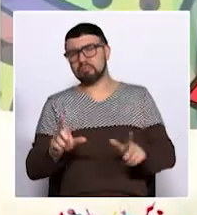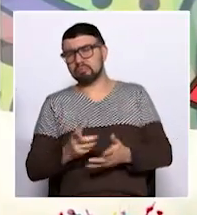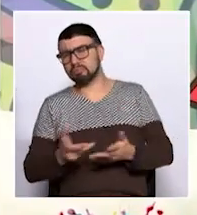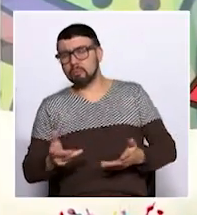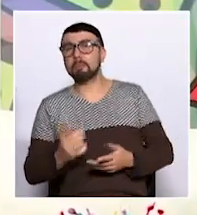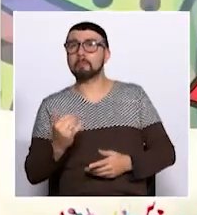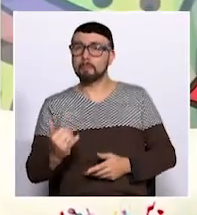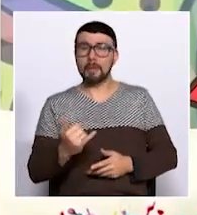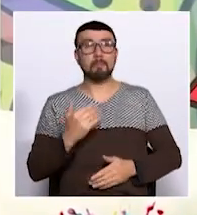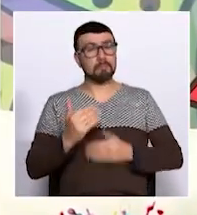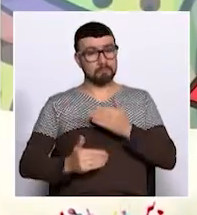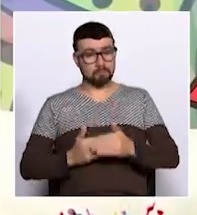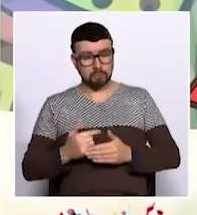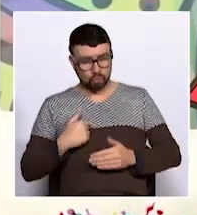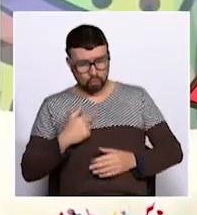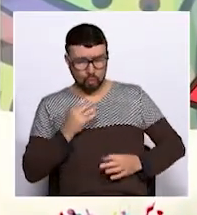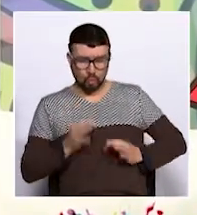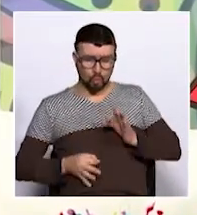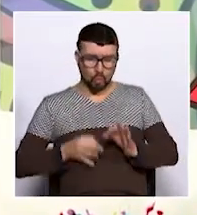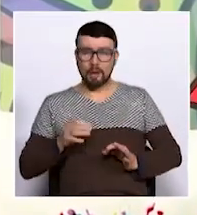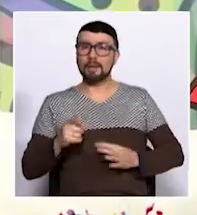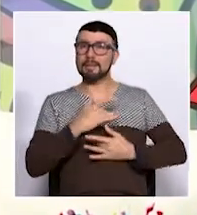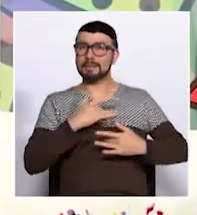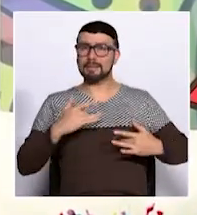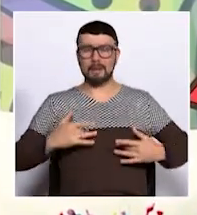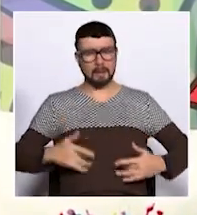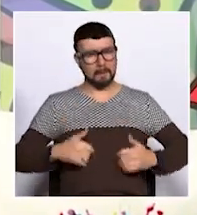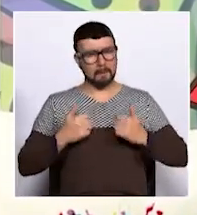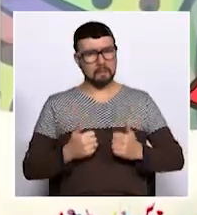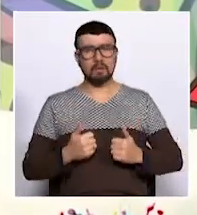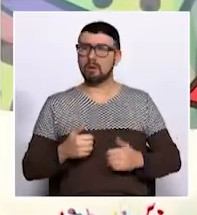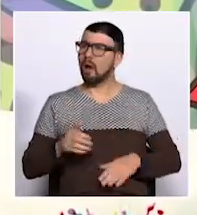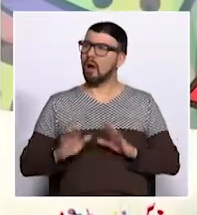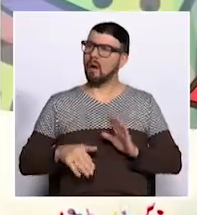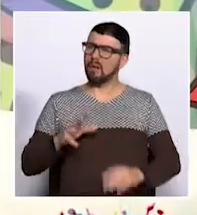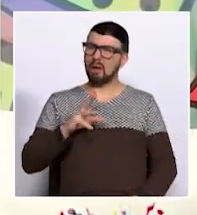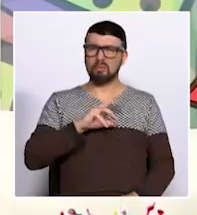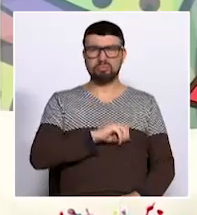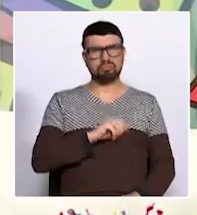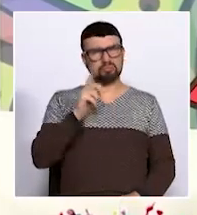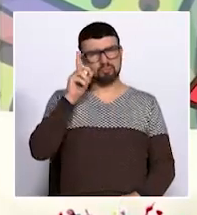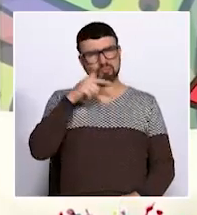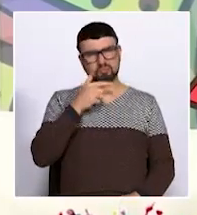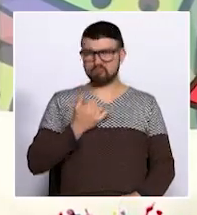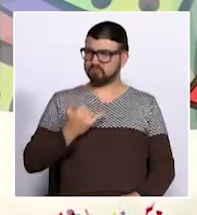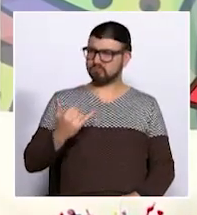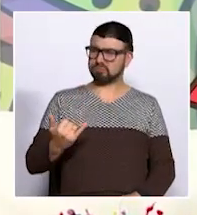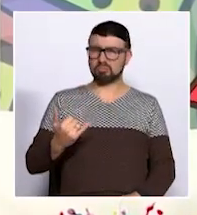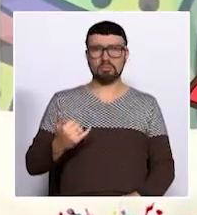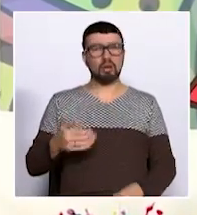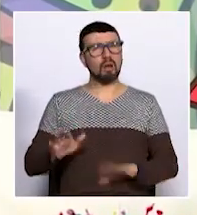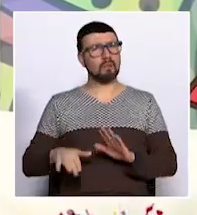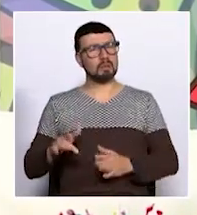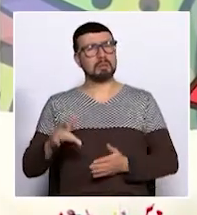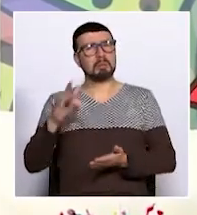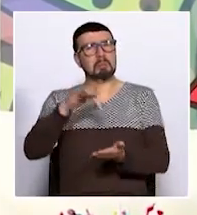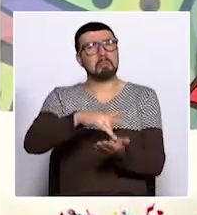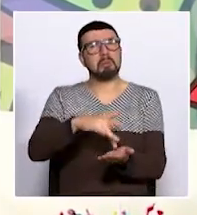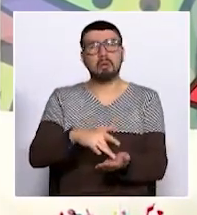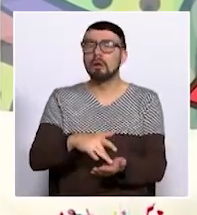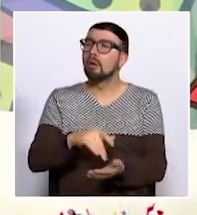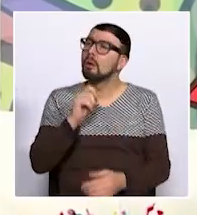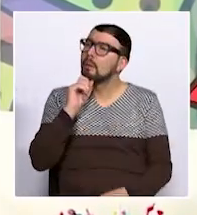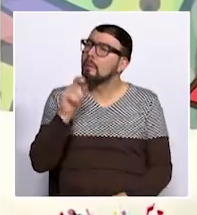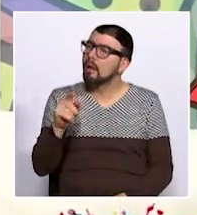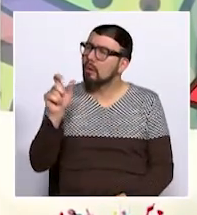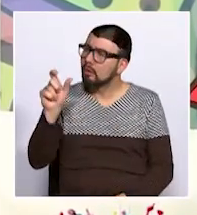y realmente a cuidar nuestra salud. Porque es muy triste encontrar en la consulta que cuando les preguntamos a las personas en su